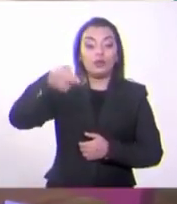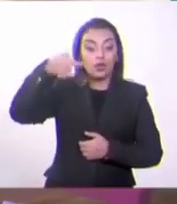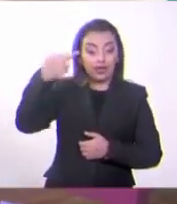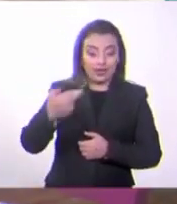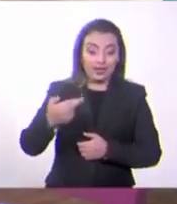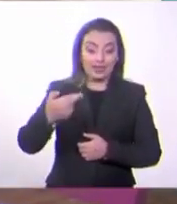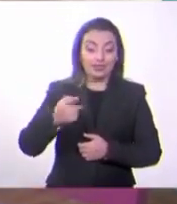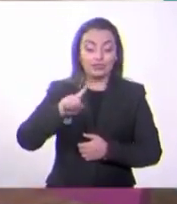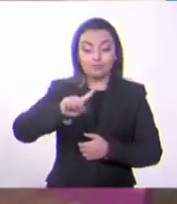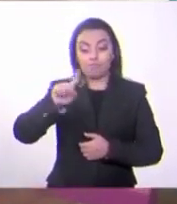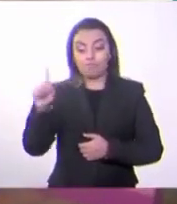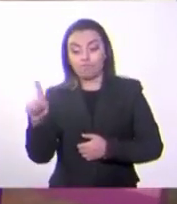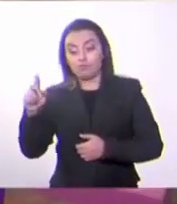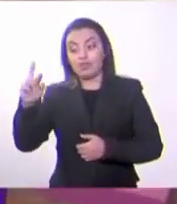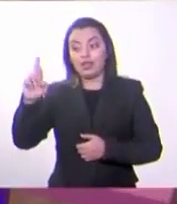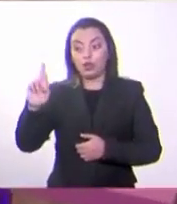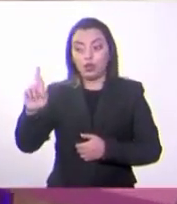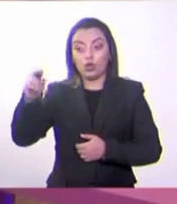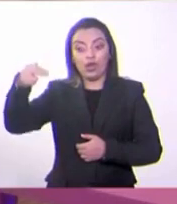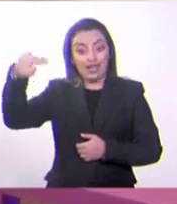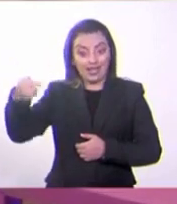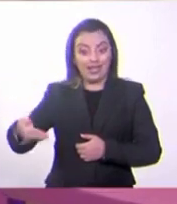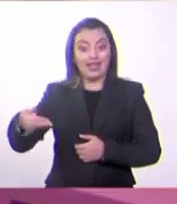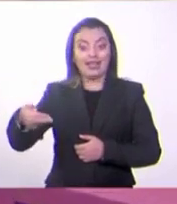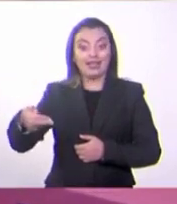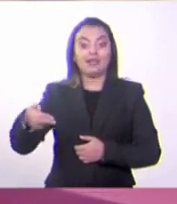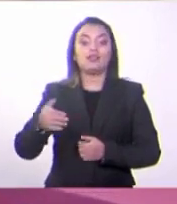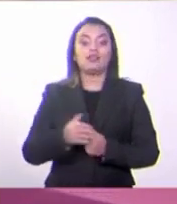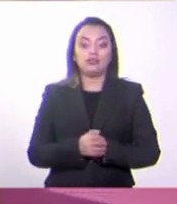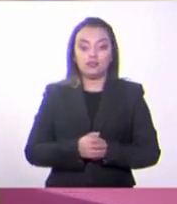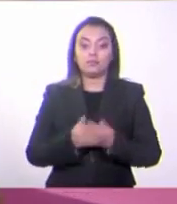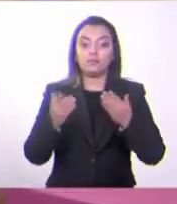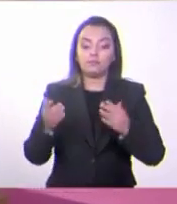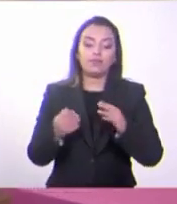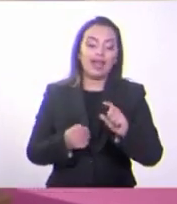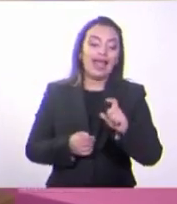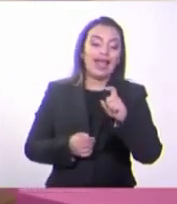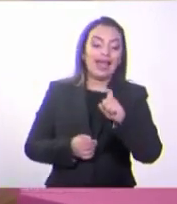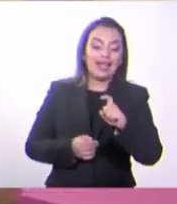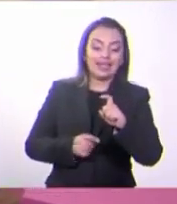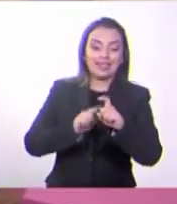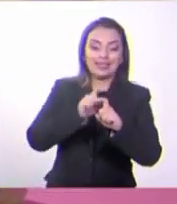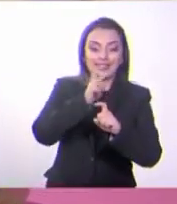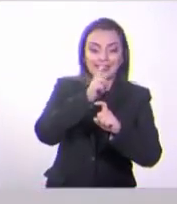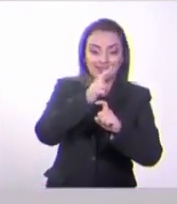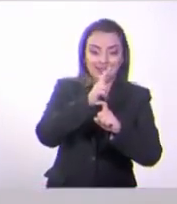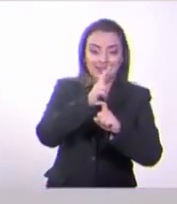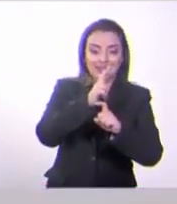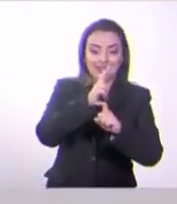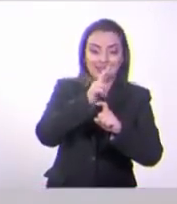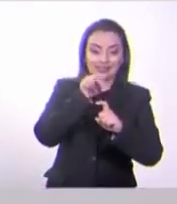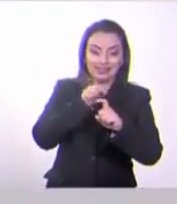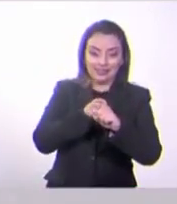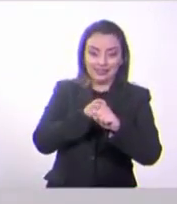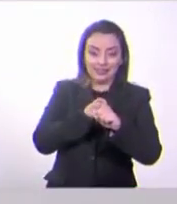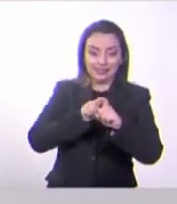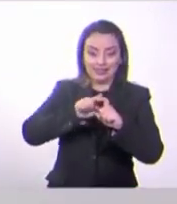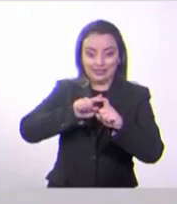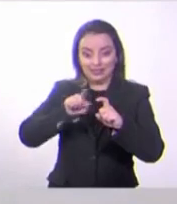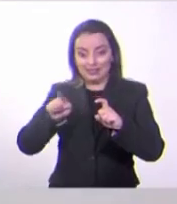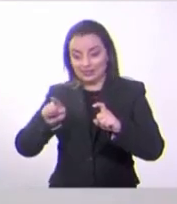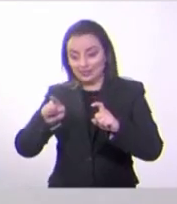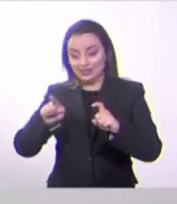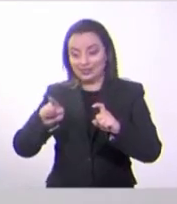Sí. Vas a agarrar un número x, pero le vas a asignar x cuadrado. X